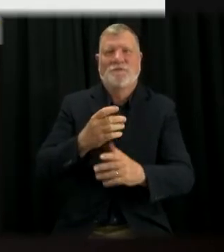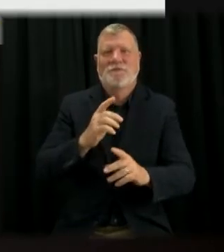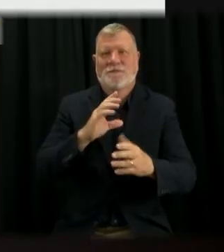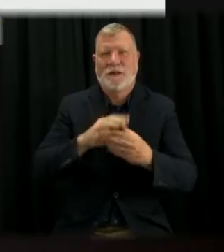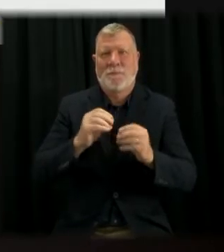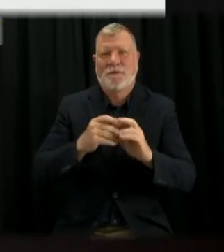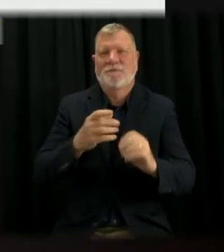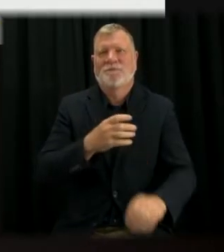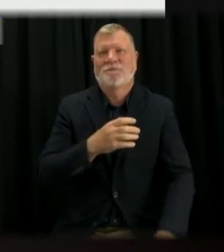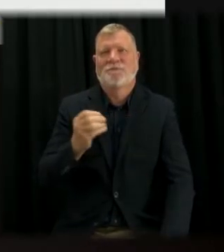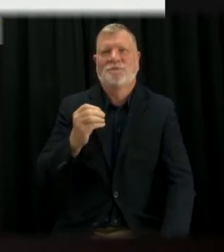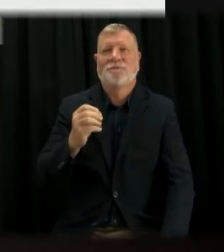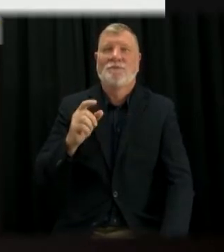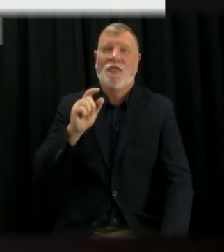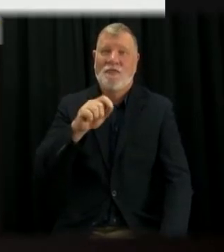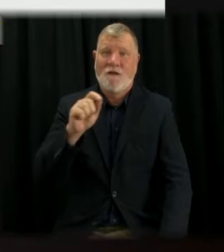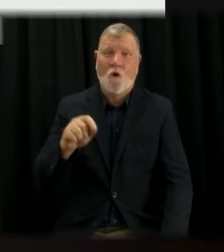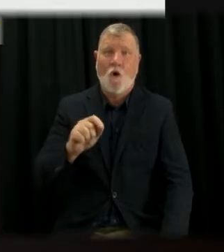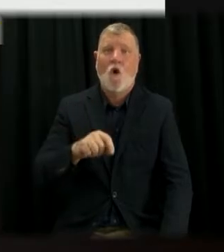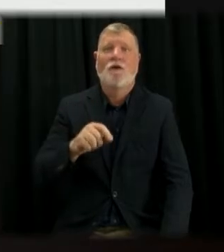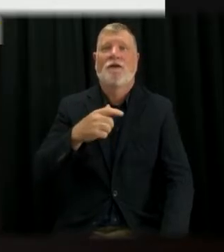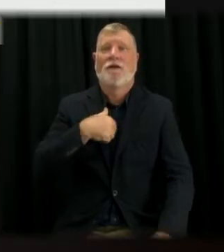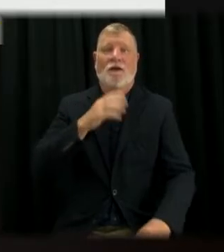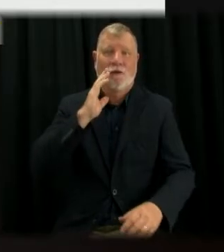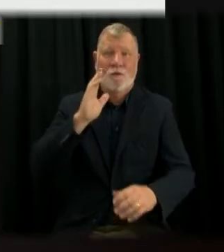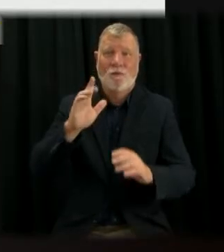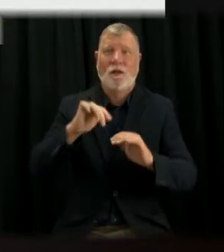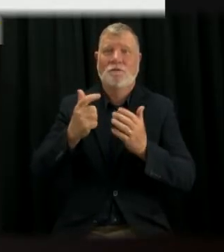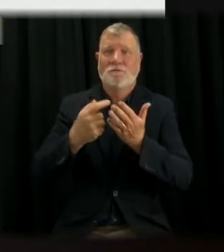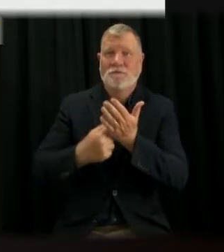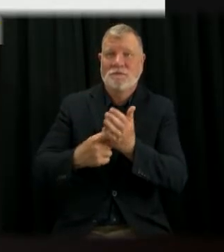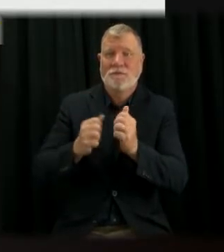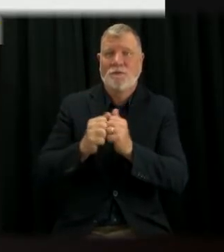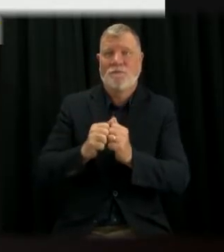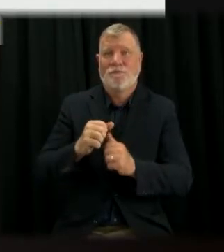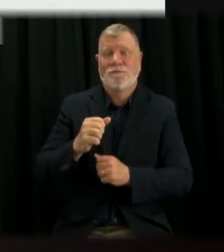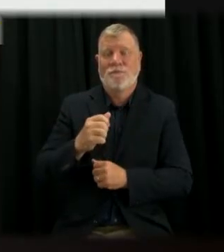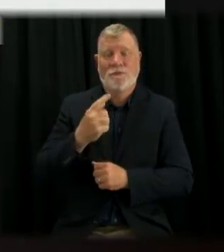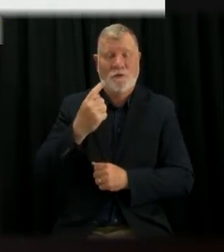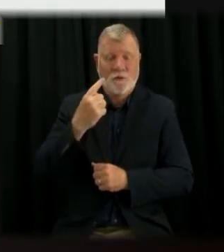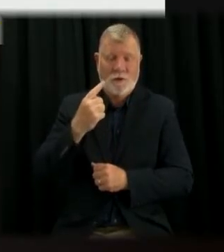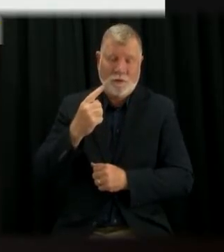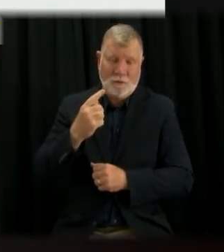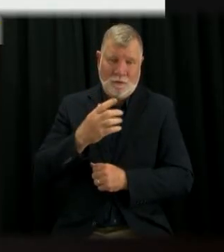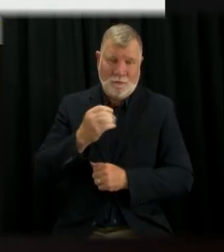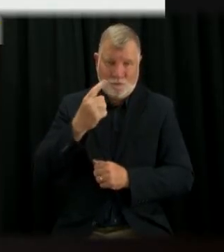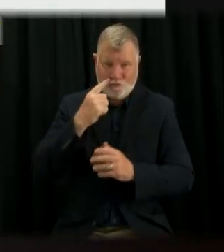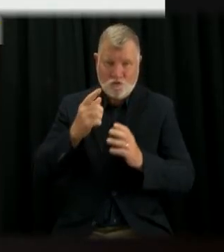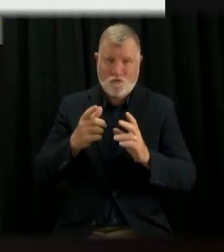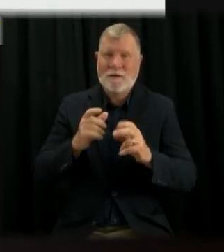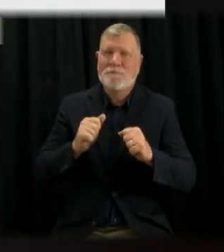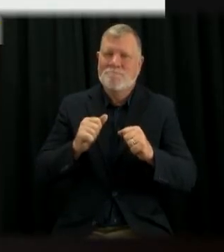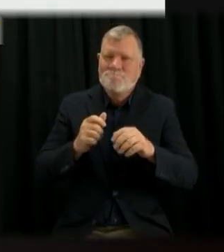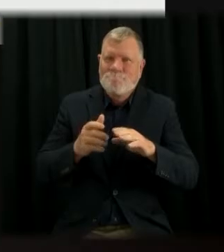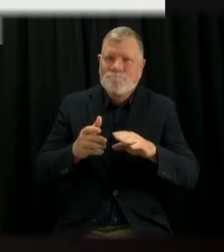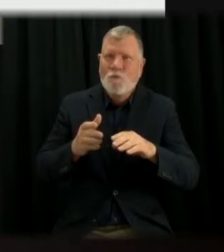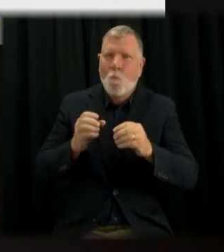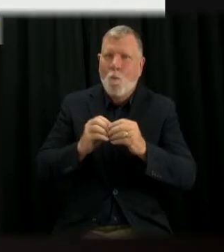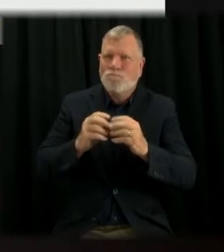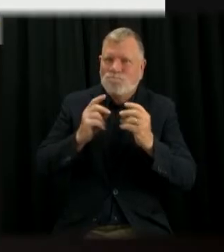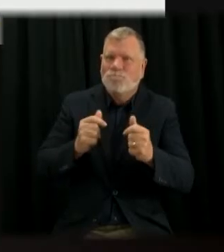estos estados a tiempo, y por lo tanto hay un plan alterno en discusiones para